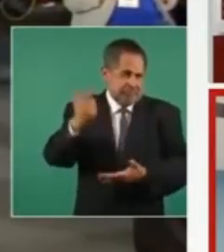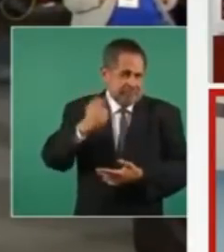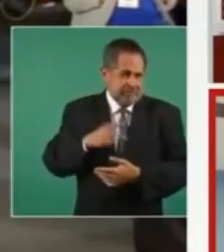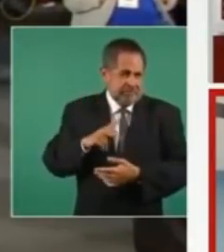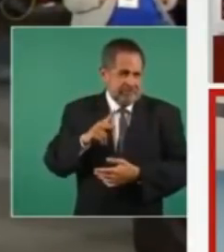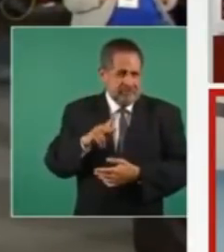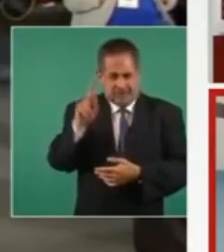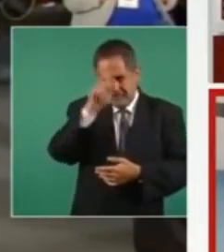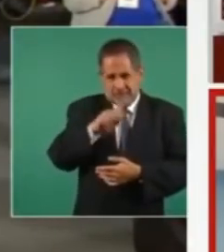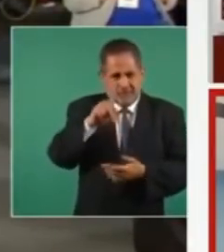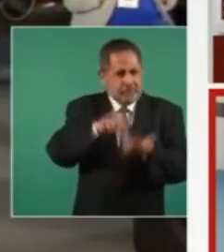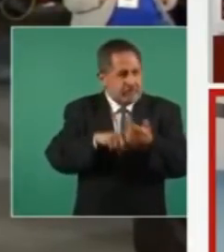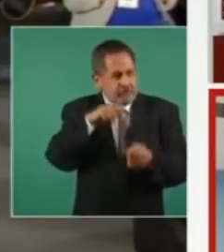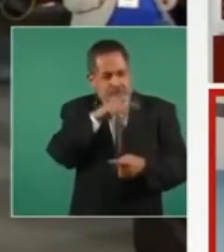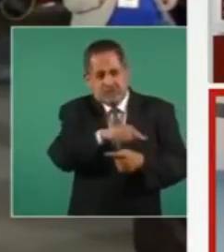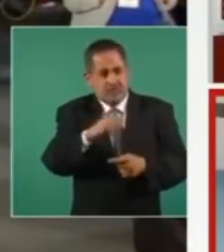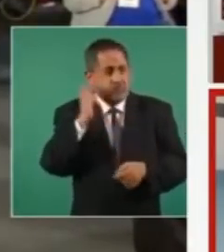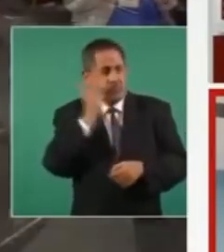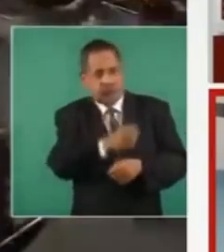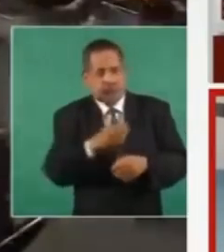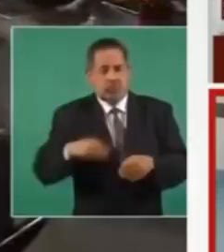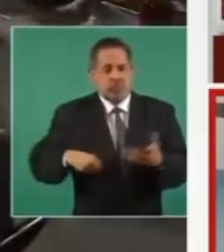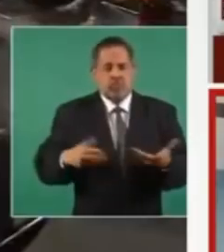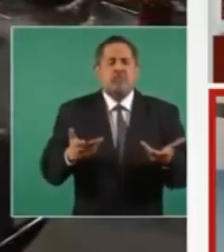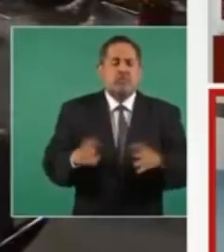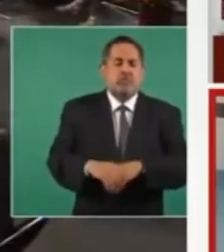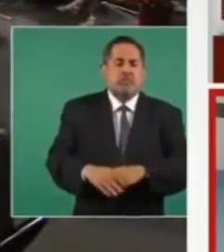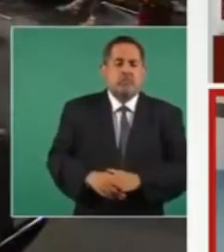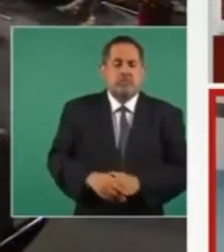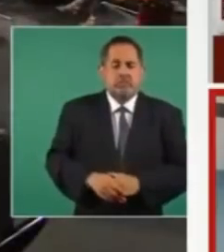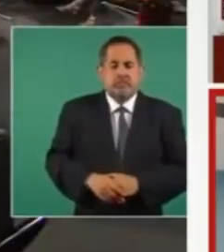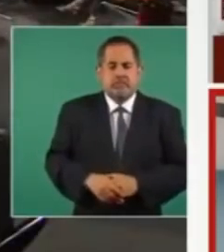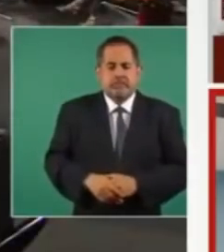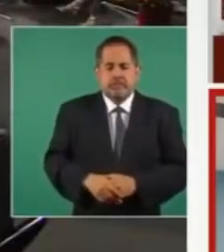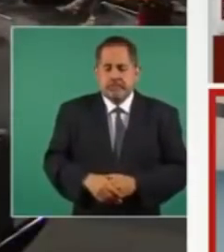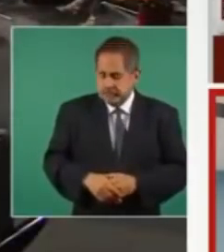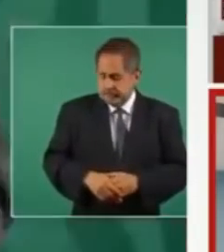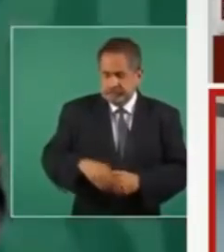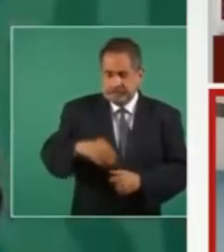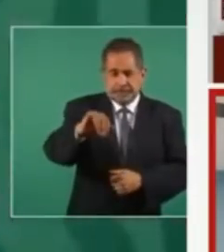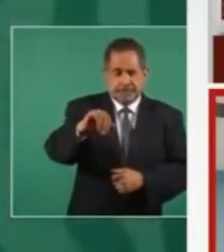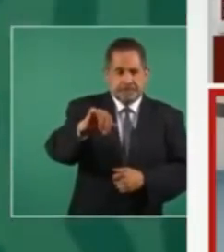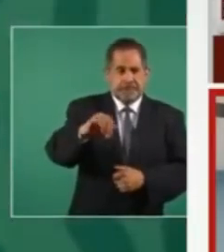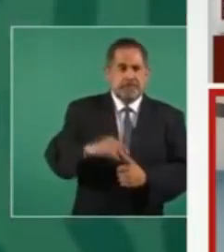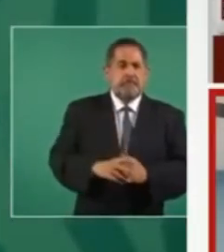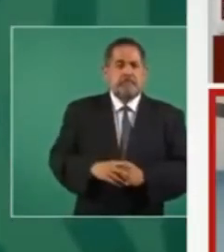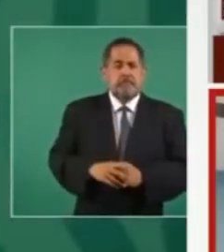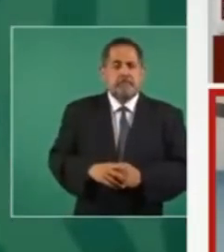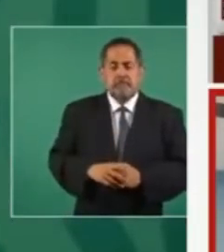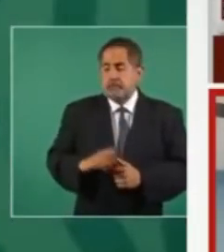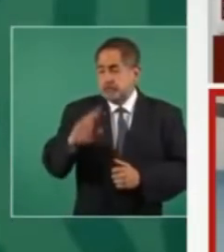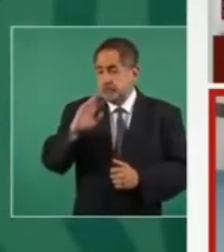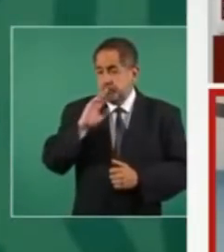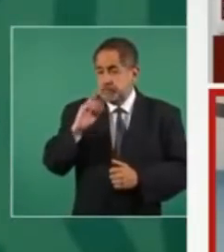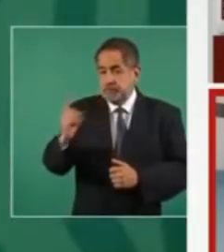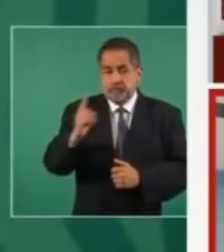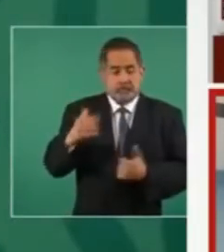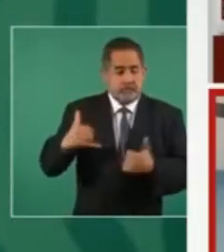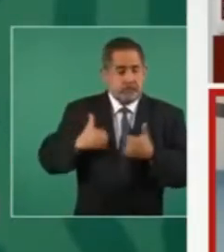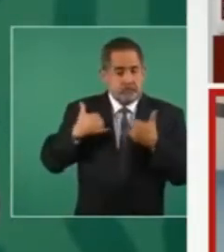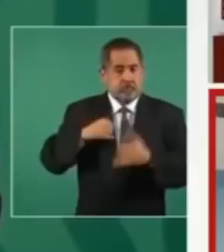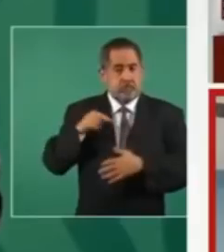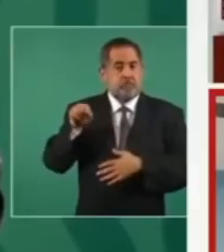si se confirma este tipo de acusaciones. Sí, lo vamos a atender. La mamá del joven